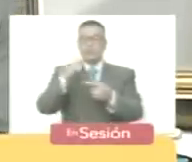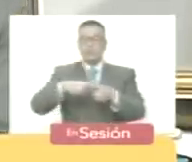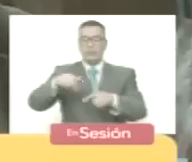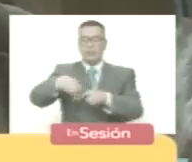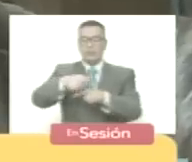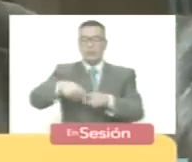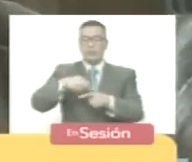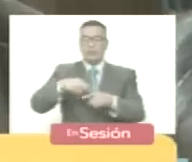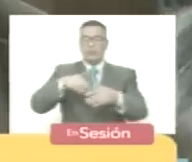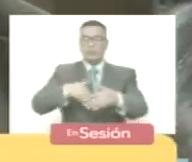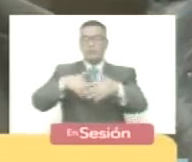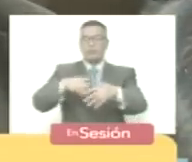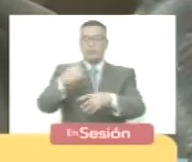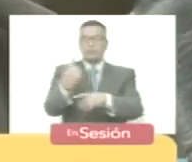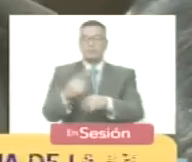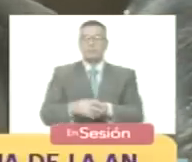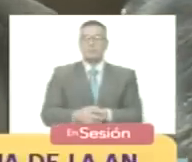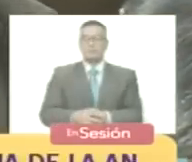línea de batalla.